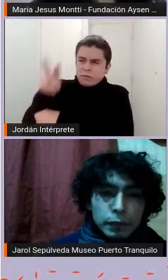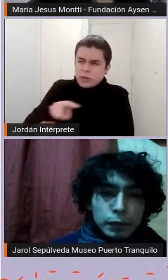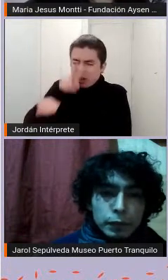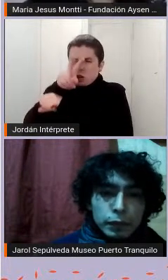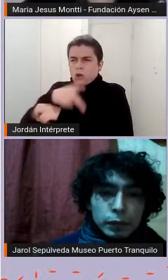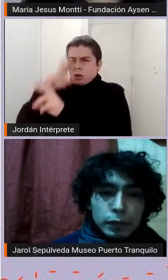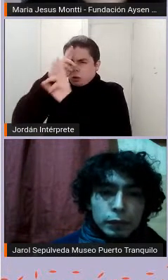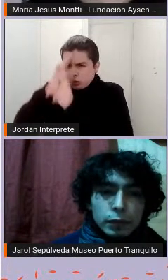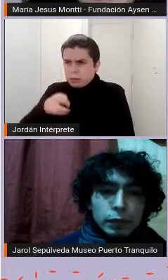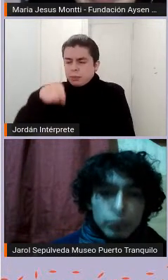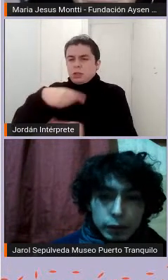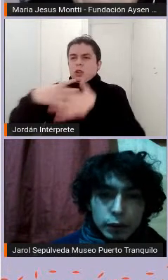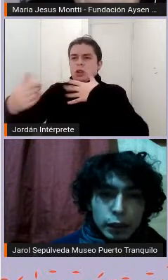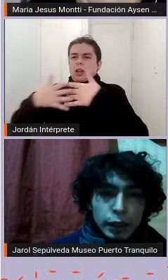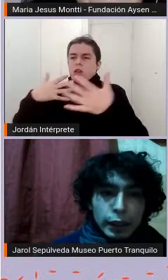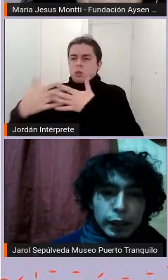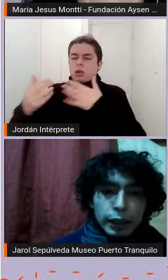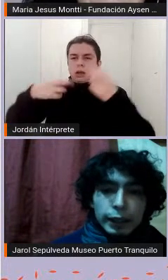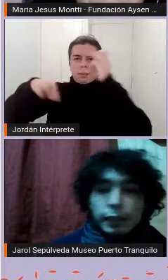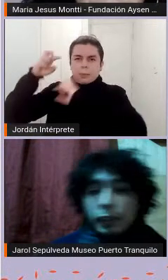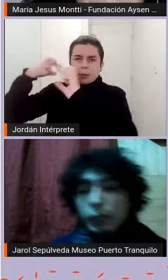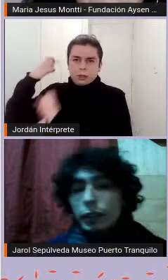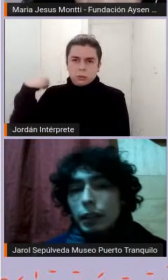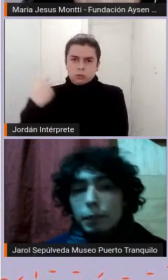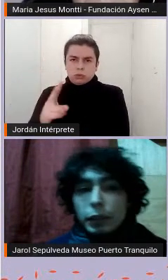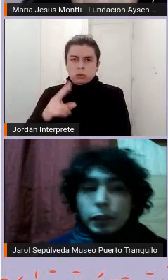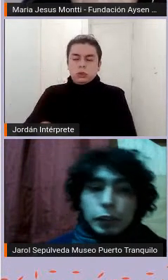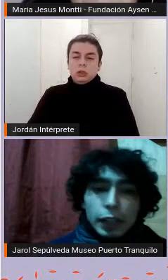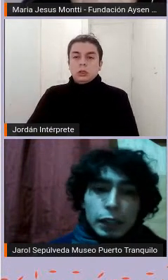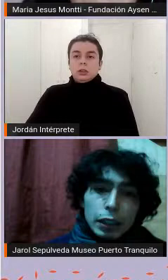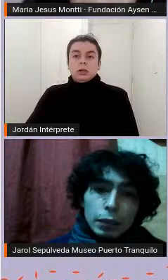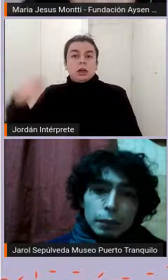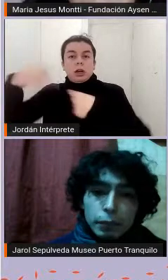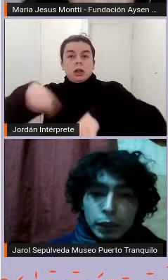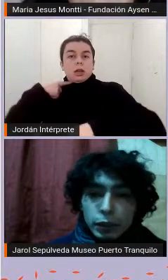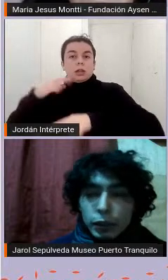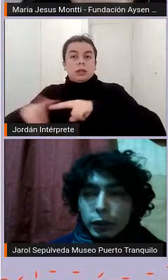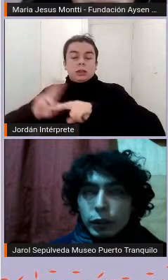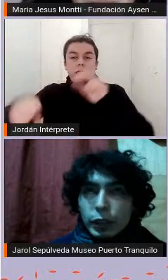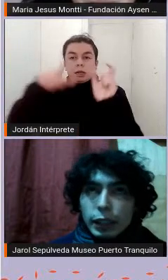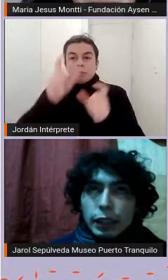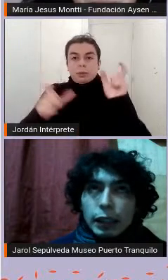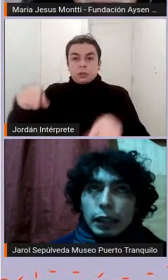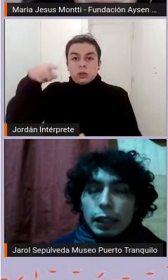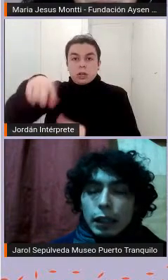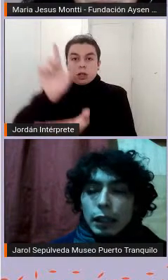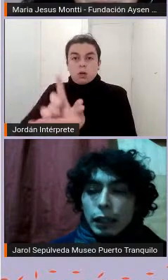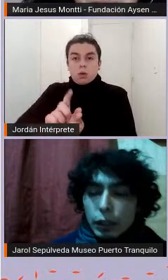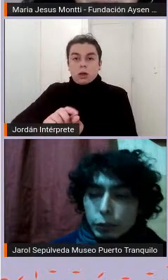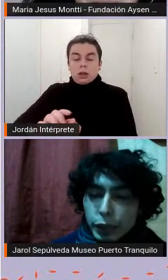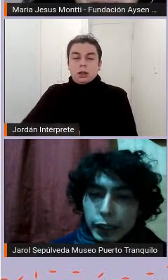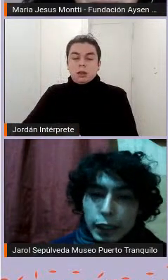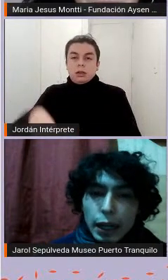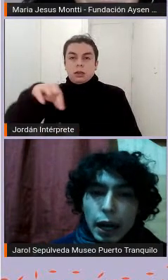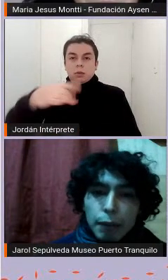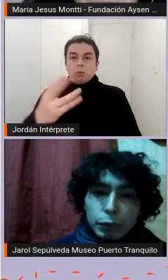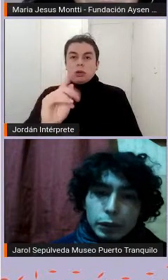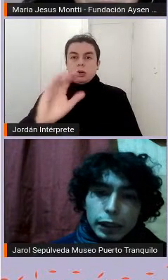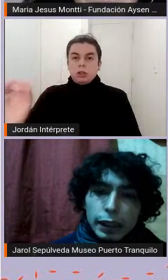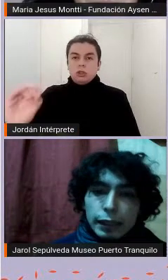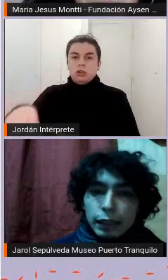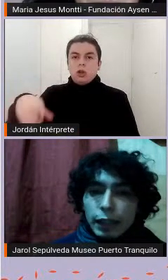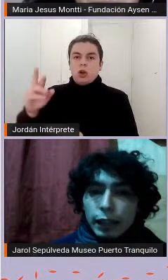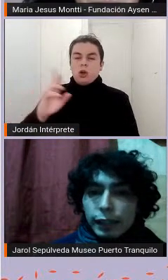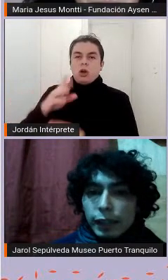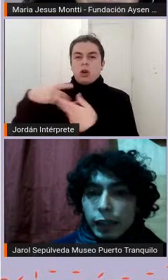¿Qué se hace hoy día en Puerto Río Tranquilo? Bueno, hoy día la comunidad